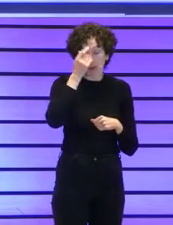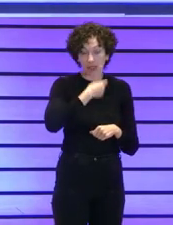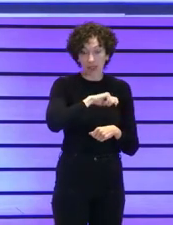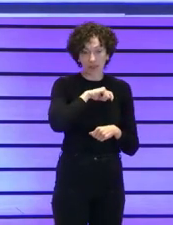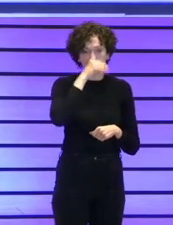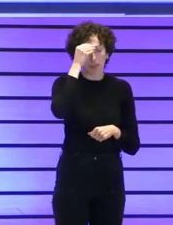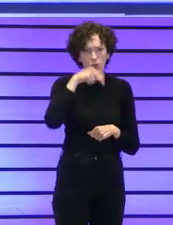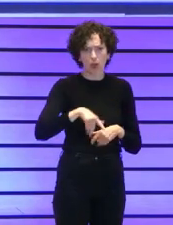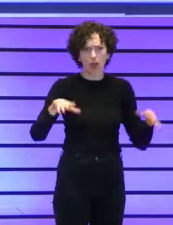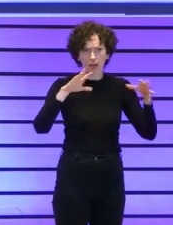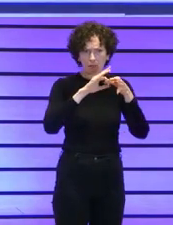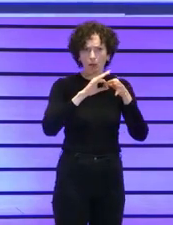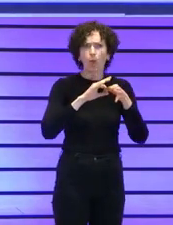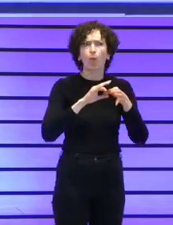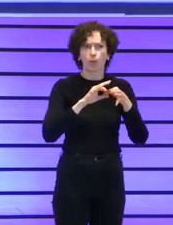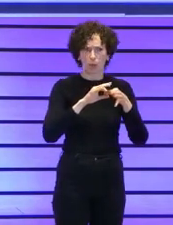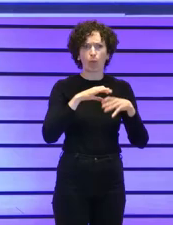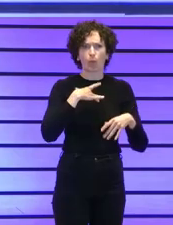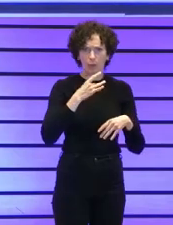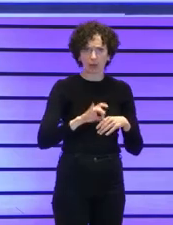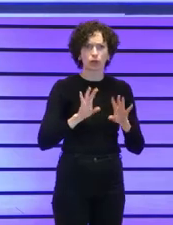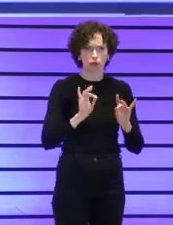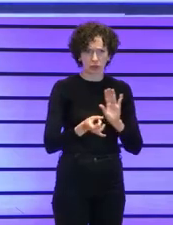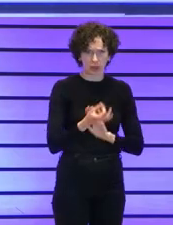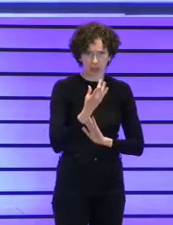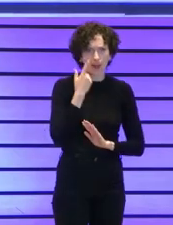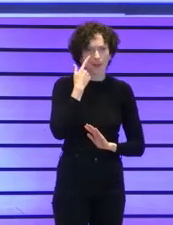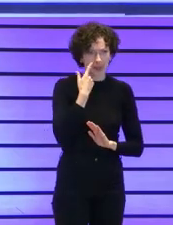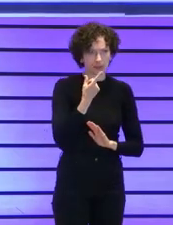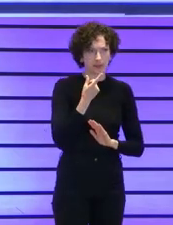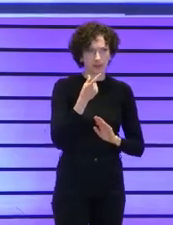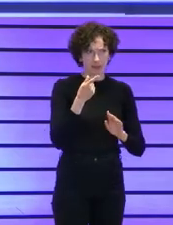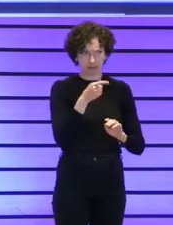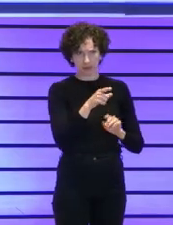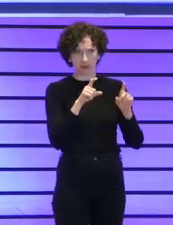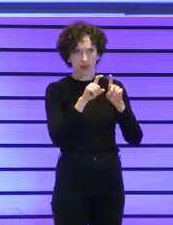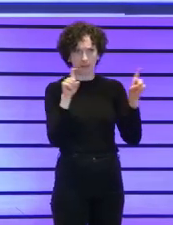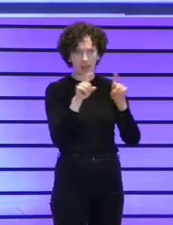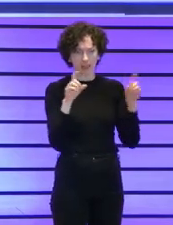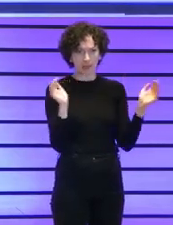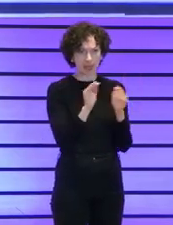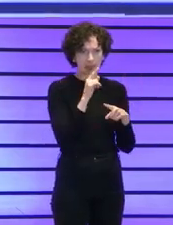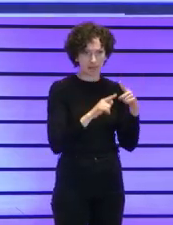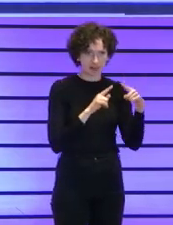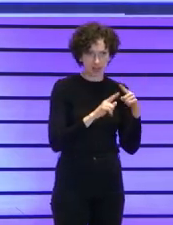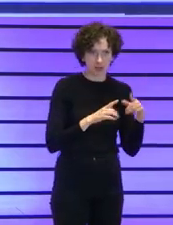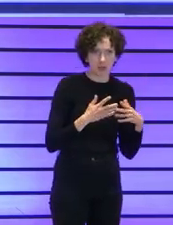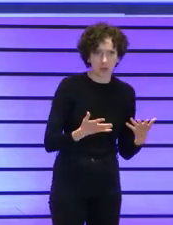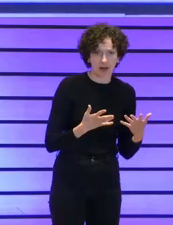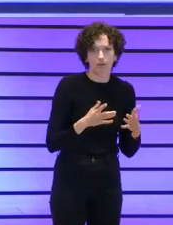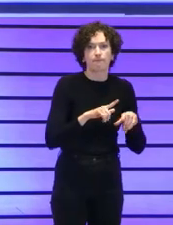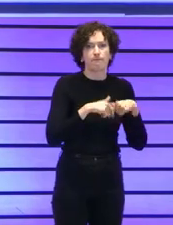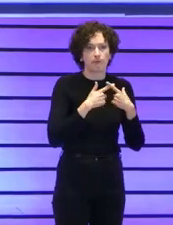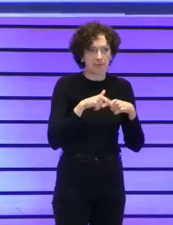empezar, pongámosle cara al tejido pyme. Entonces, el tejido pyme son